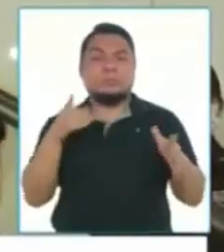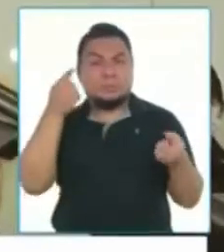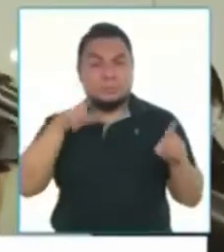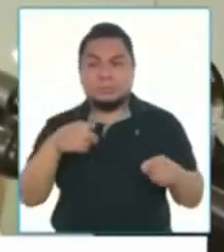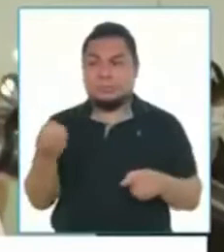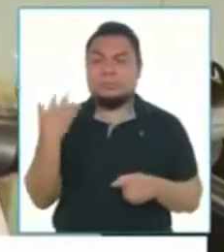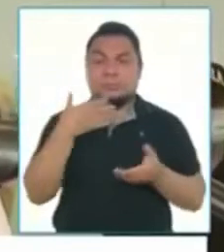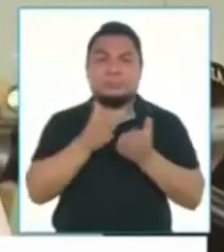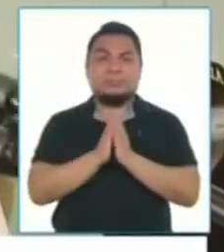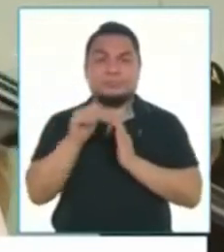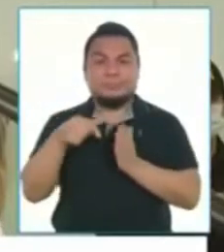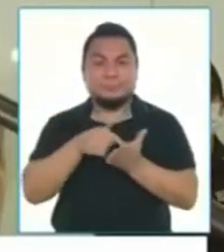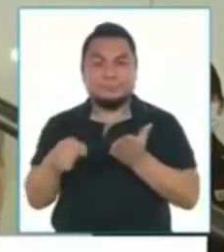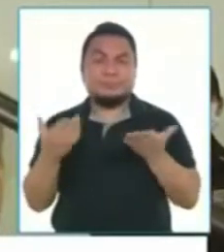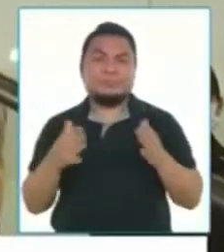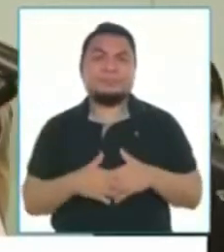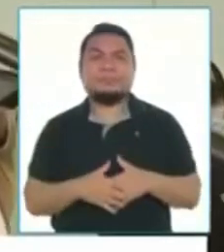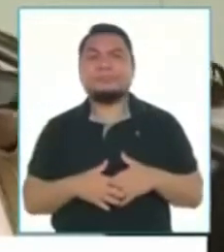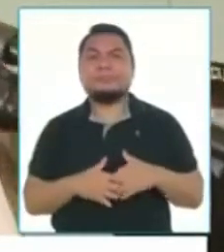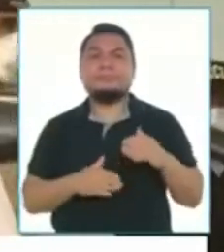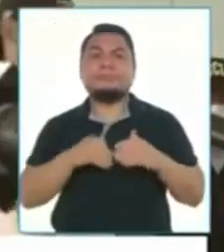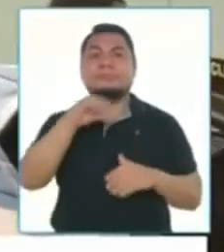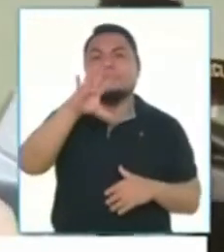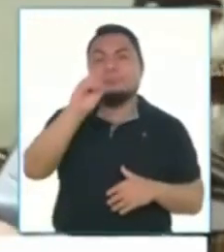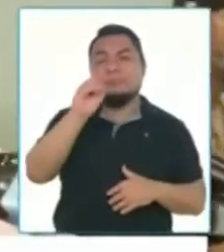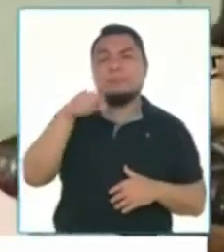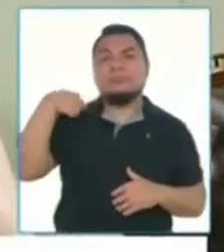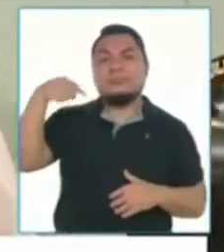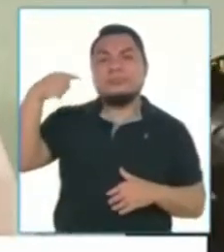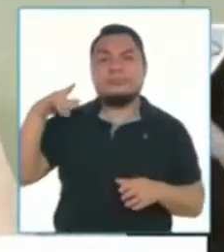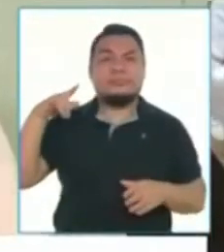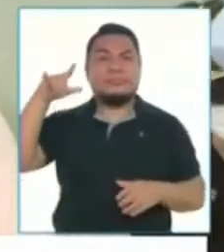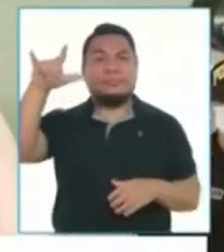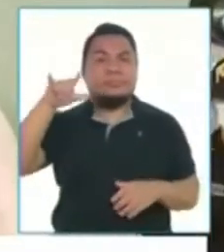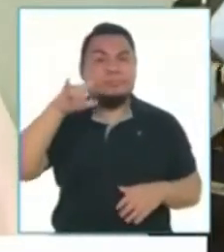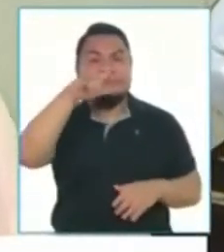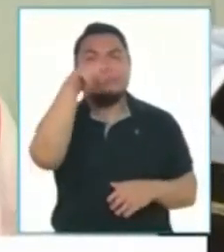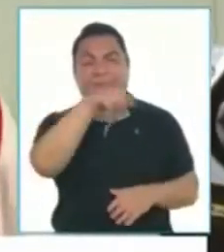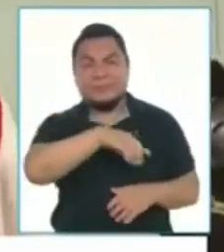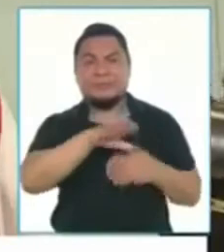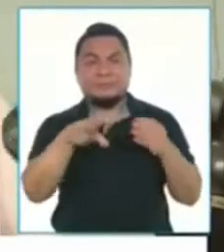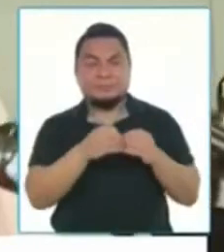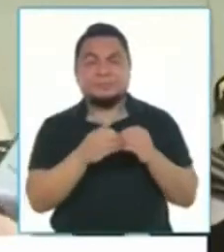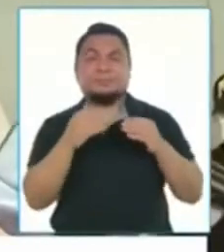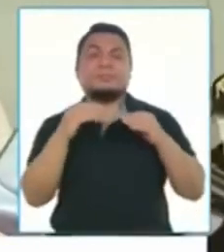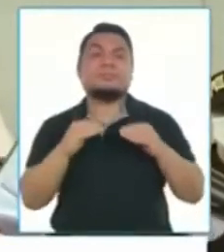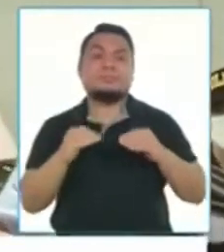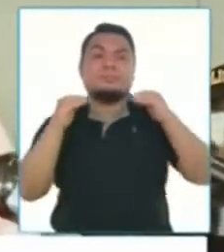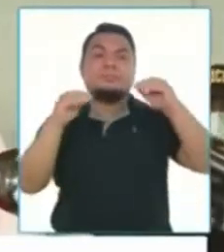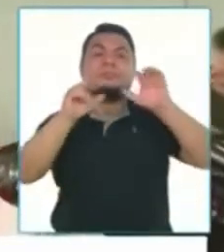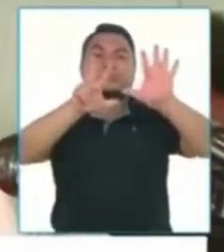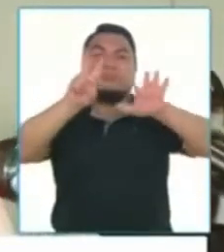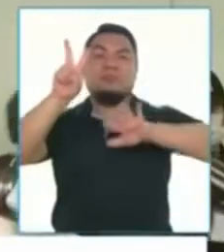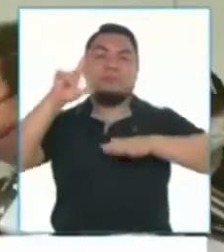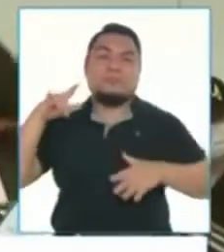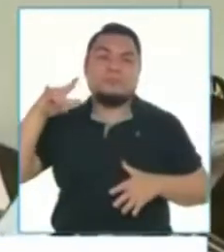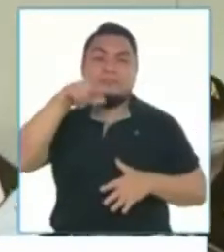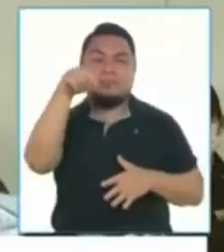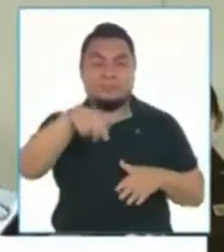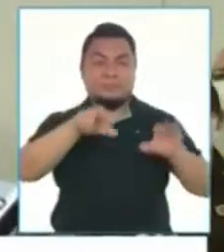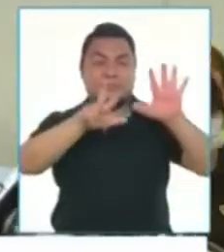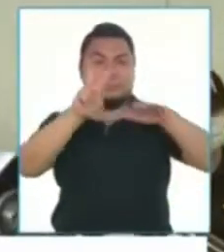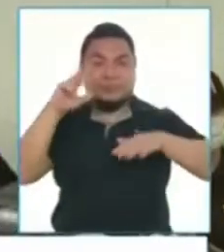nos han solicitado estos días, subiendo casi de 50 vuelos diarios que teníamos en el aeropuerto en global a 82. De esos 82, más o